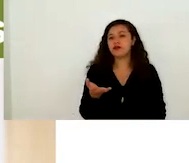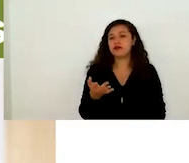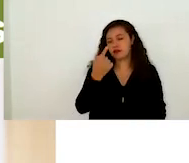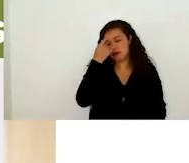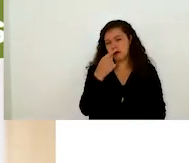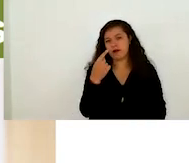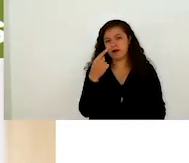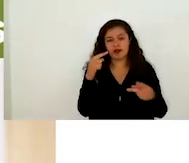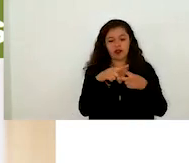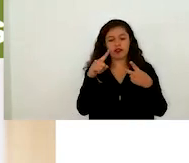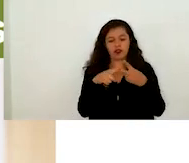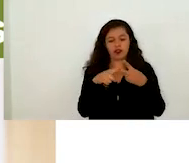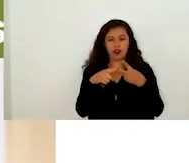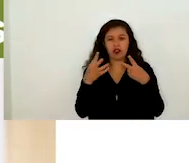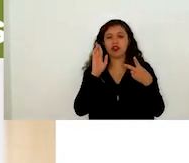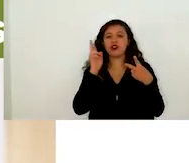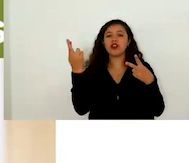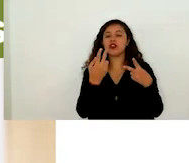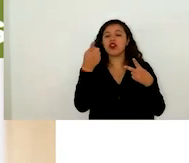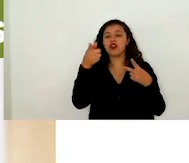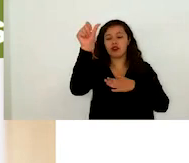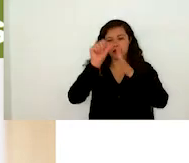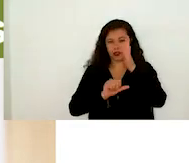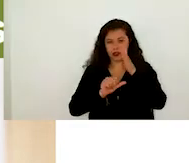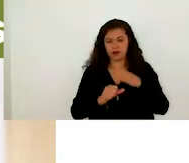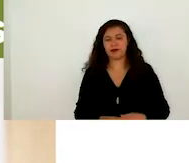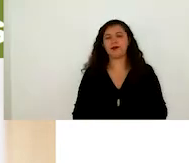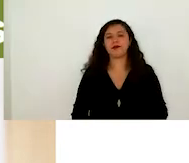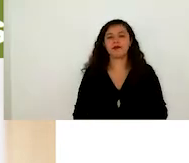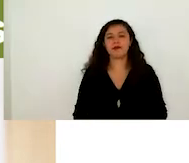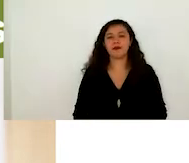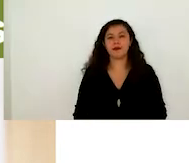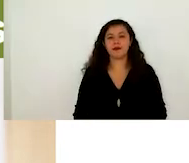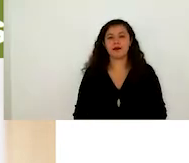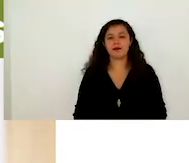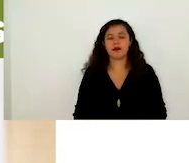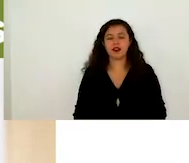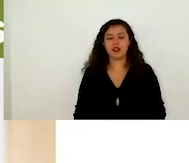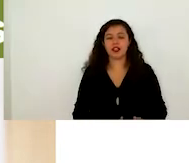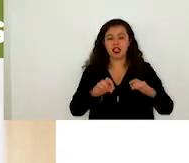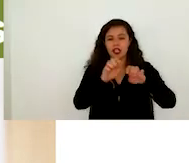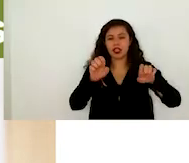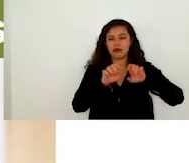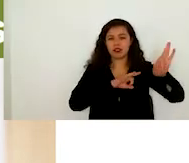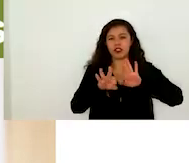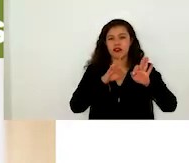2 y reuniones mensuales dentro de los equipos de trabajo pero también las